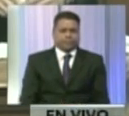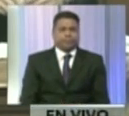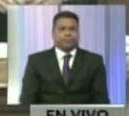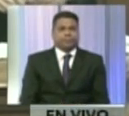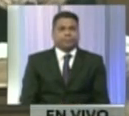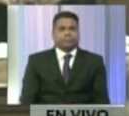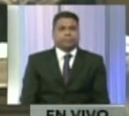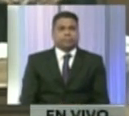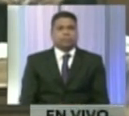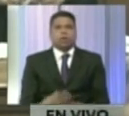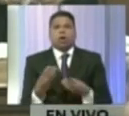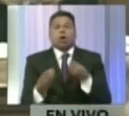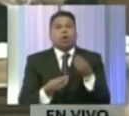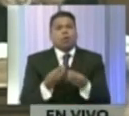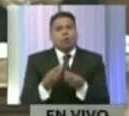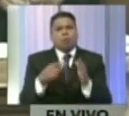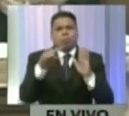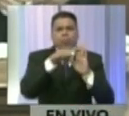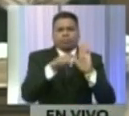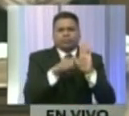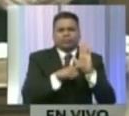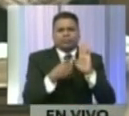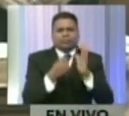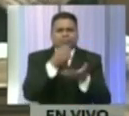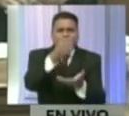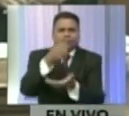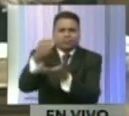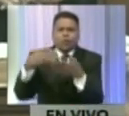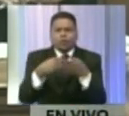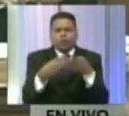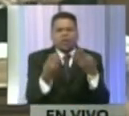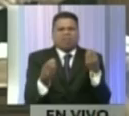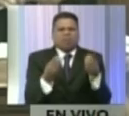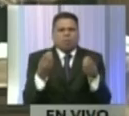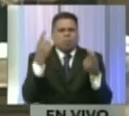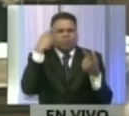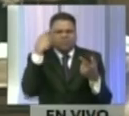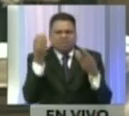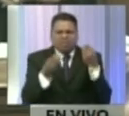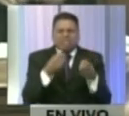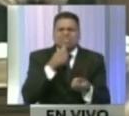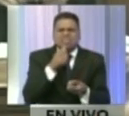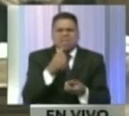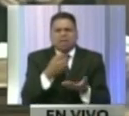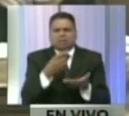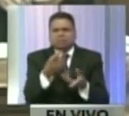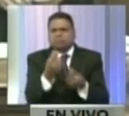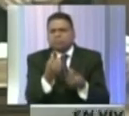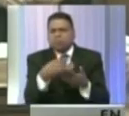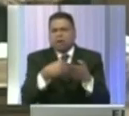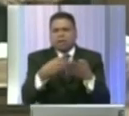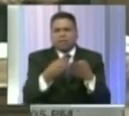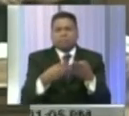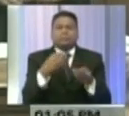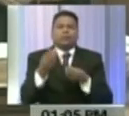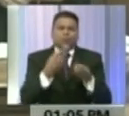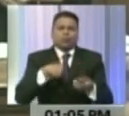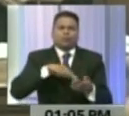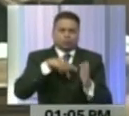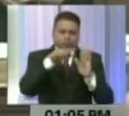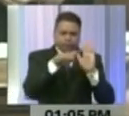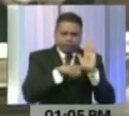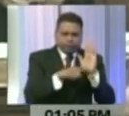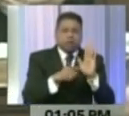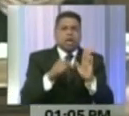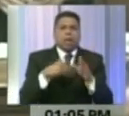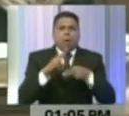Los criterios de asignación de divisa. Nosotros tenemos la agenda económica bolivariana para la construcción